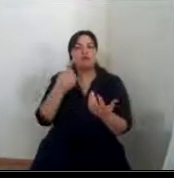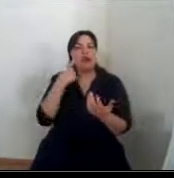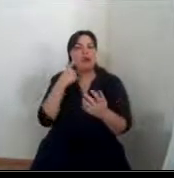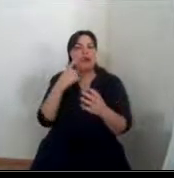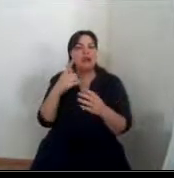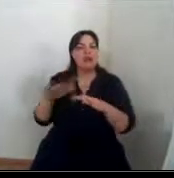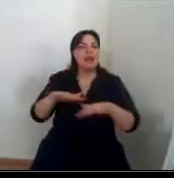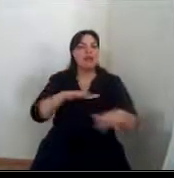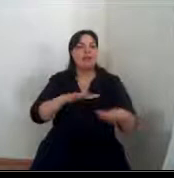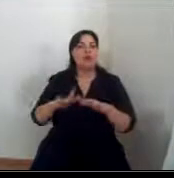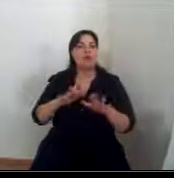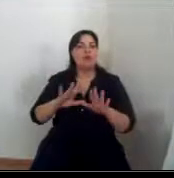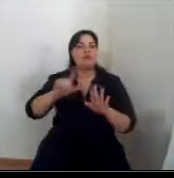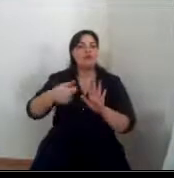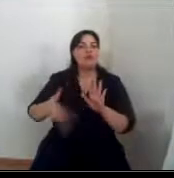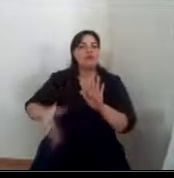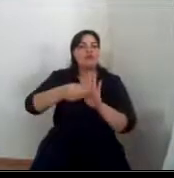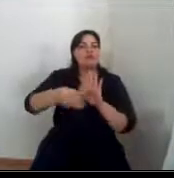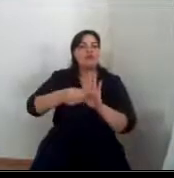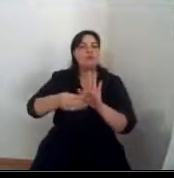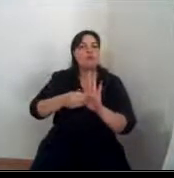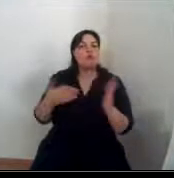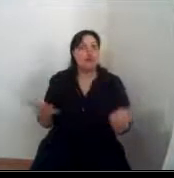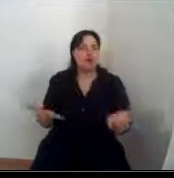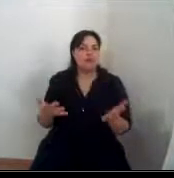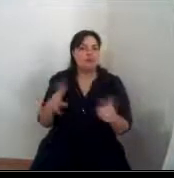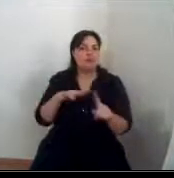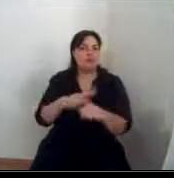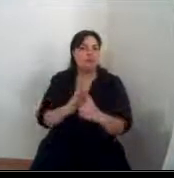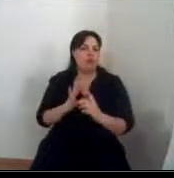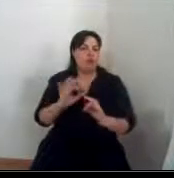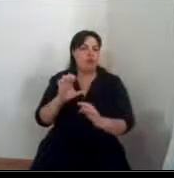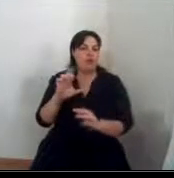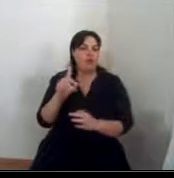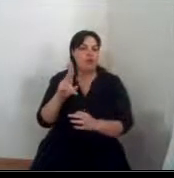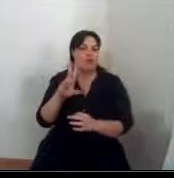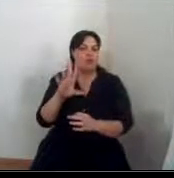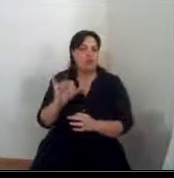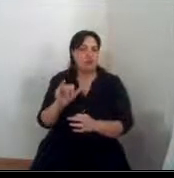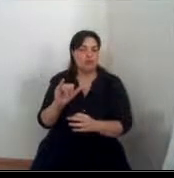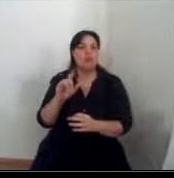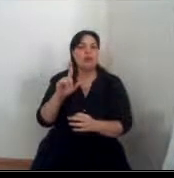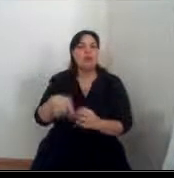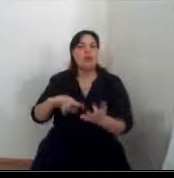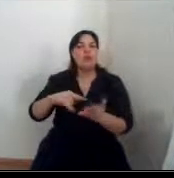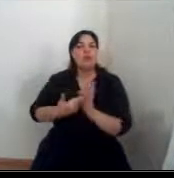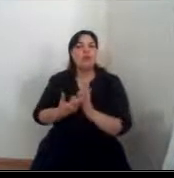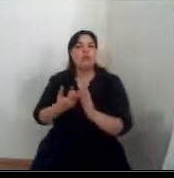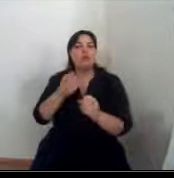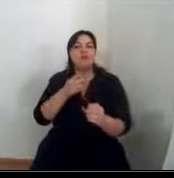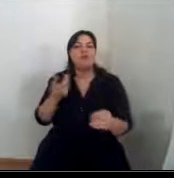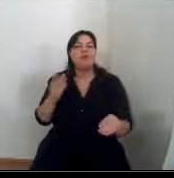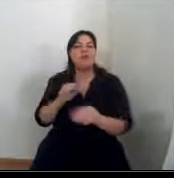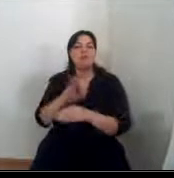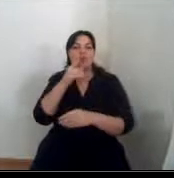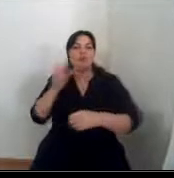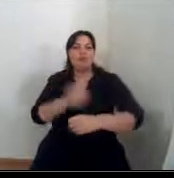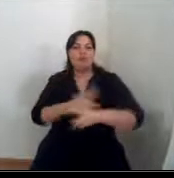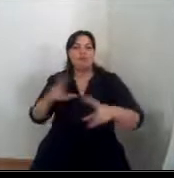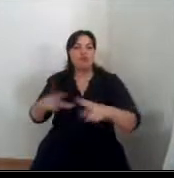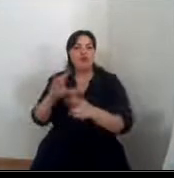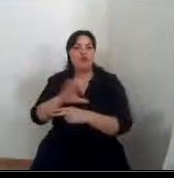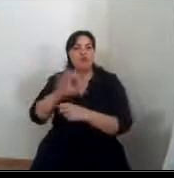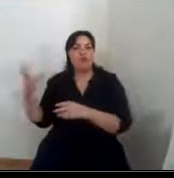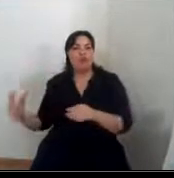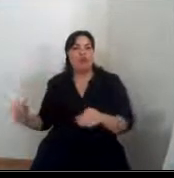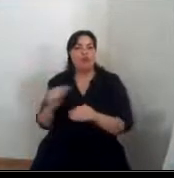íbamos a implementar. Eso en el caso de las EDUSIS. En los casos de proyectos financiados con Fondo Social Europeo, para realizar cursos